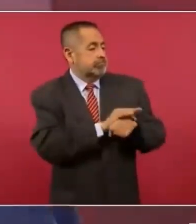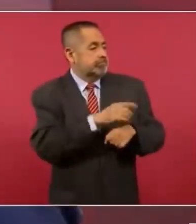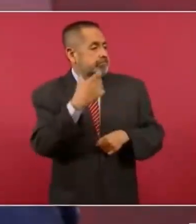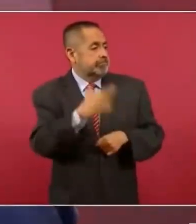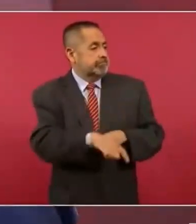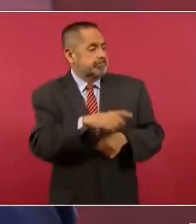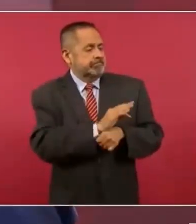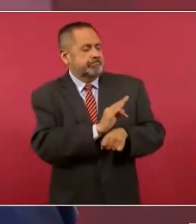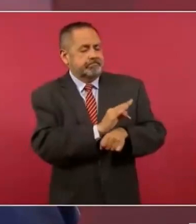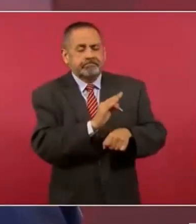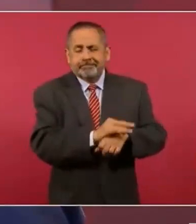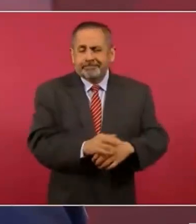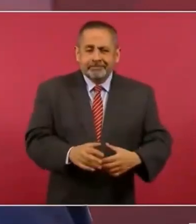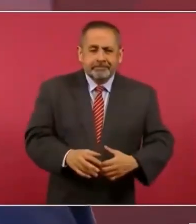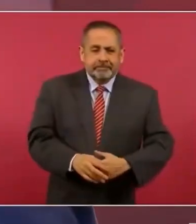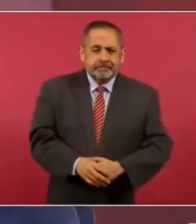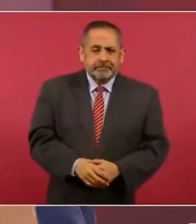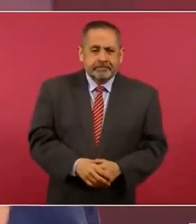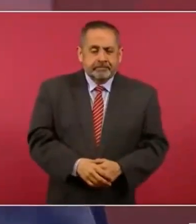potentados,